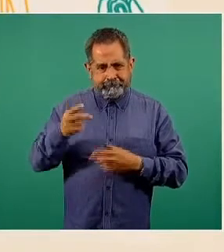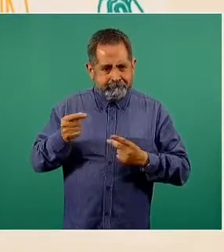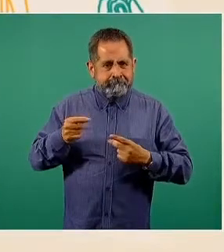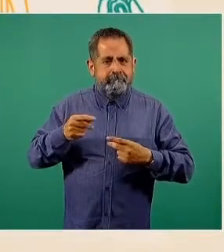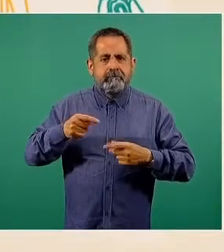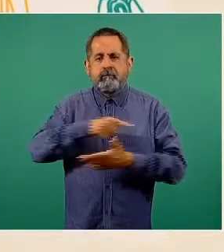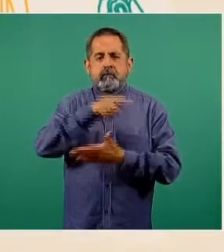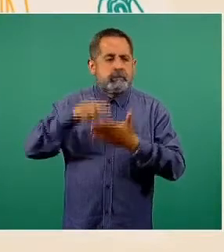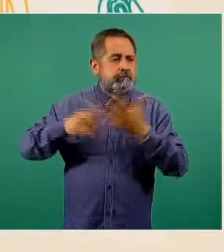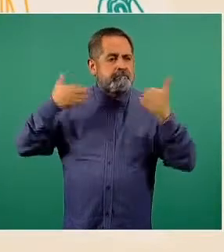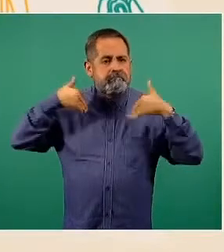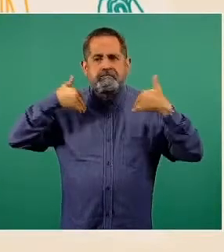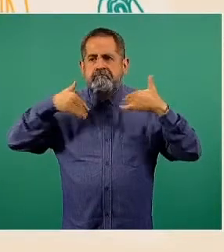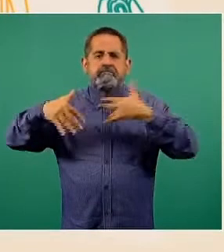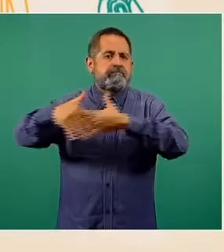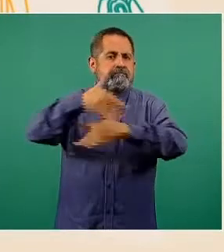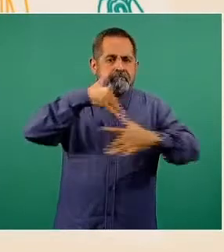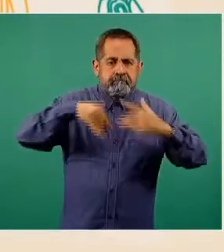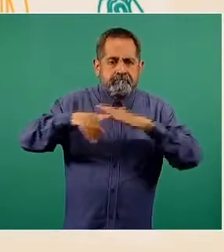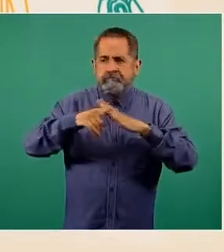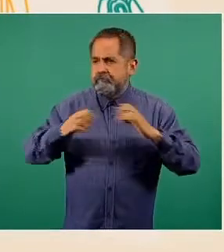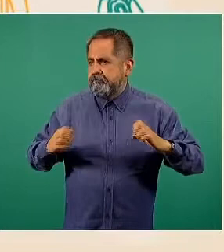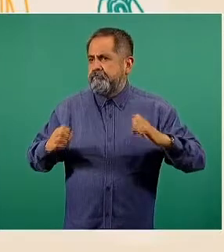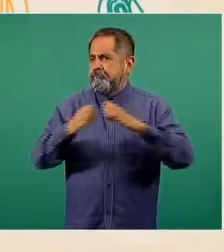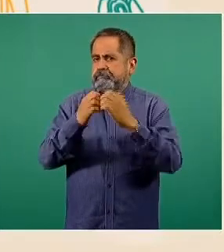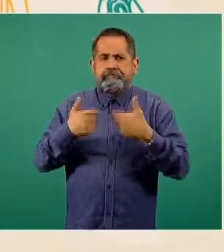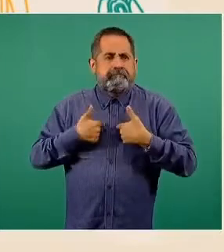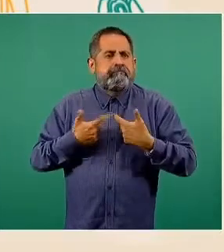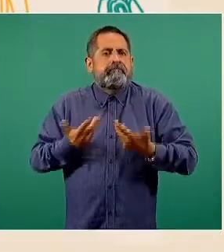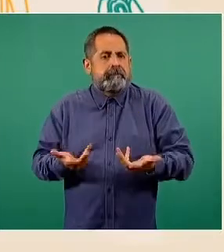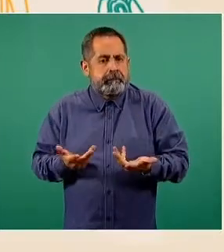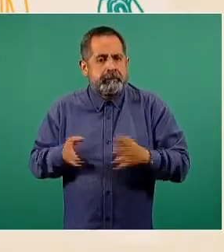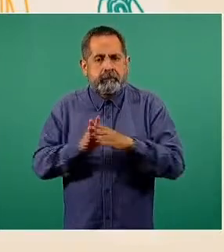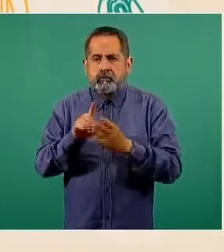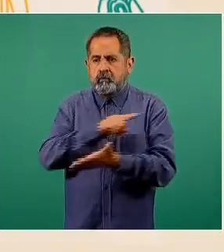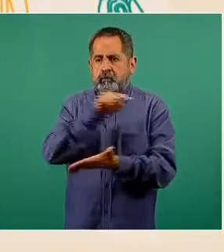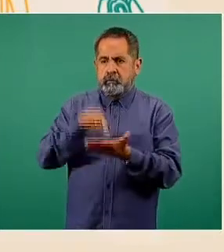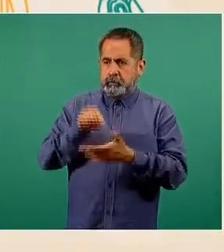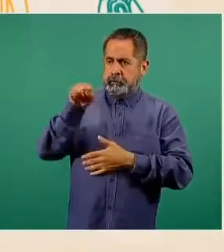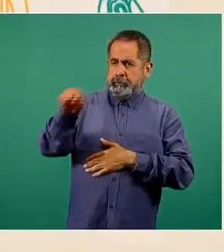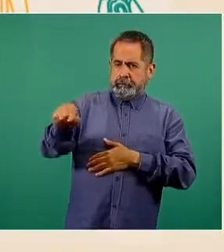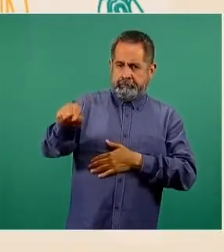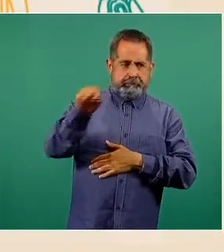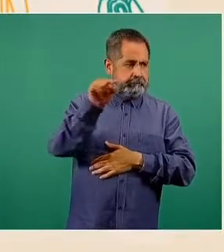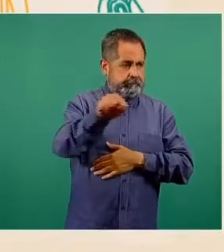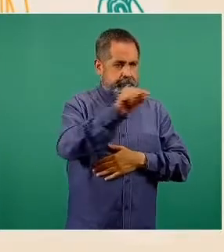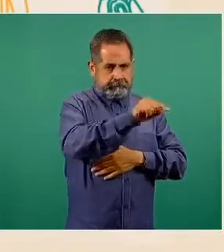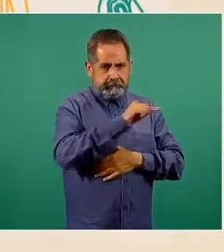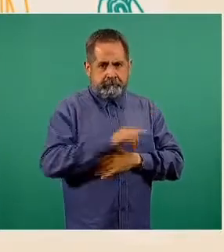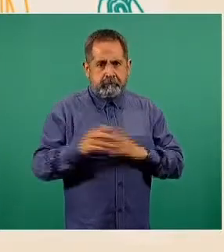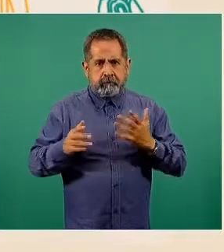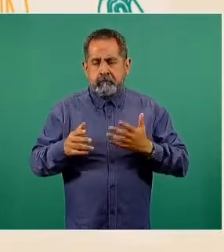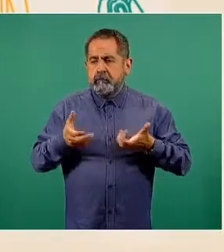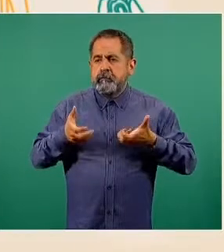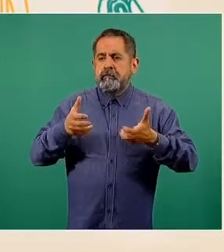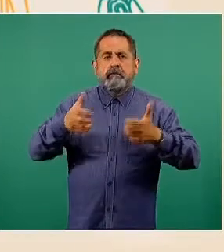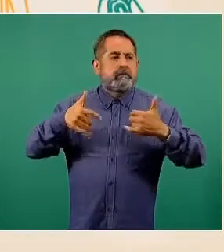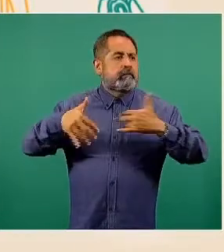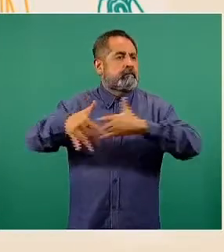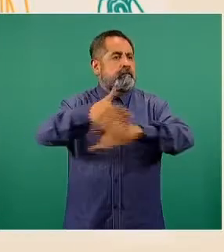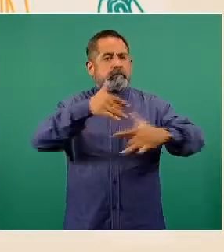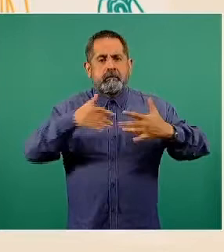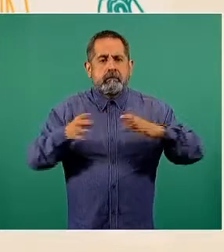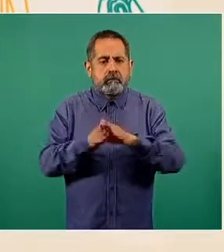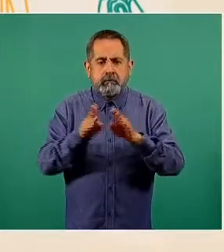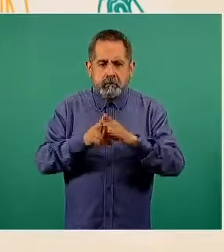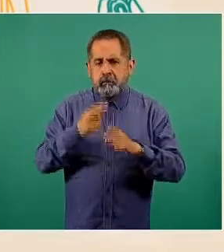vías recreativas durante la emergencia sanitaria, cómo hacer que este espacio finito que tenemos, el espacio público, sea aprovechado de